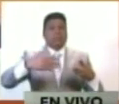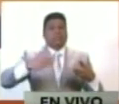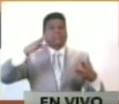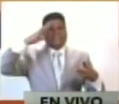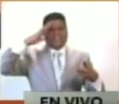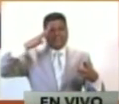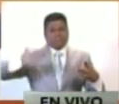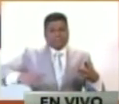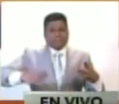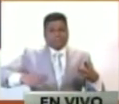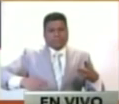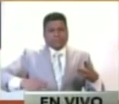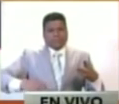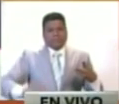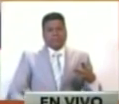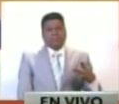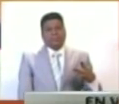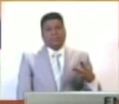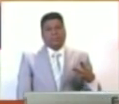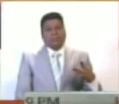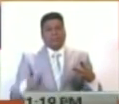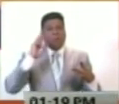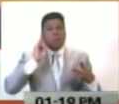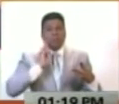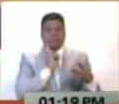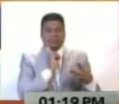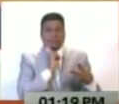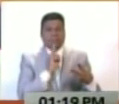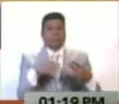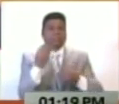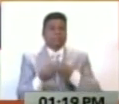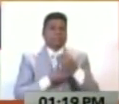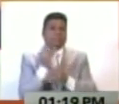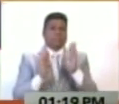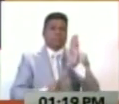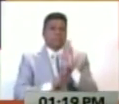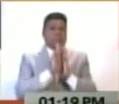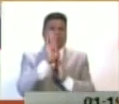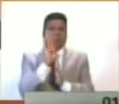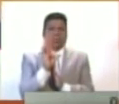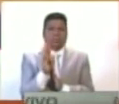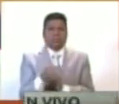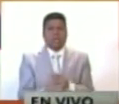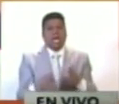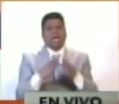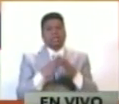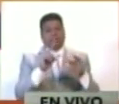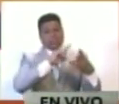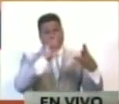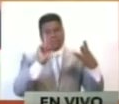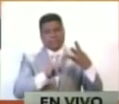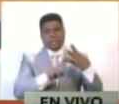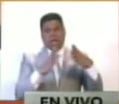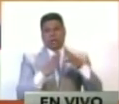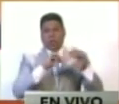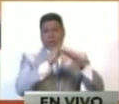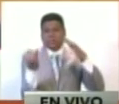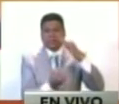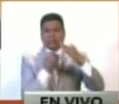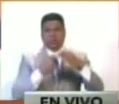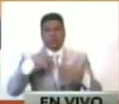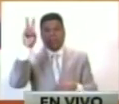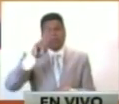unión cívico-militar pudimos garantizar el desarrollo de esta cumbre. A las instituciones venezolanas, del